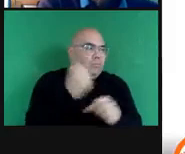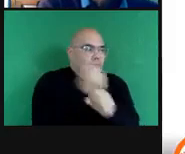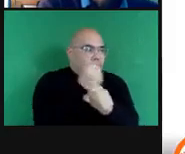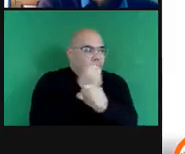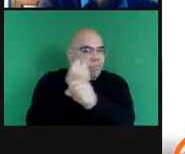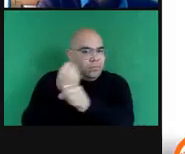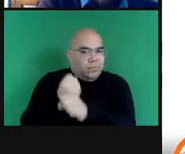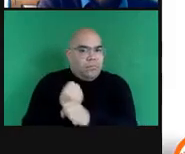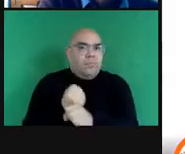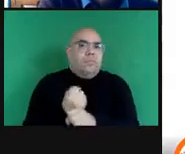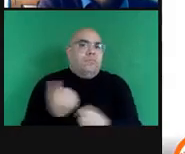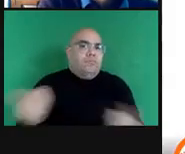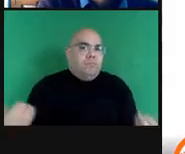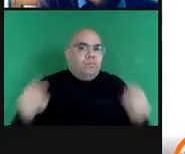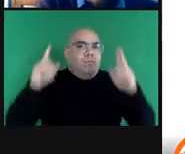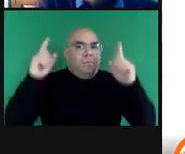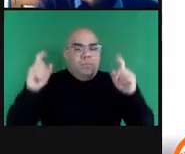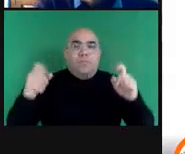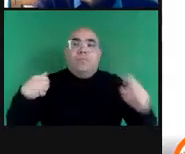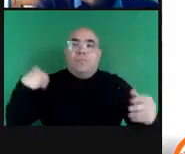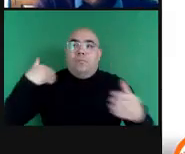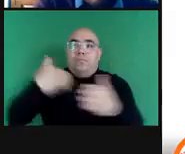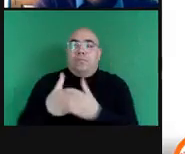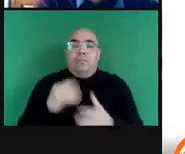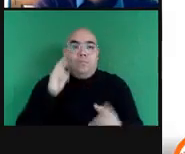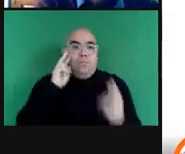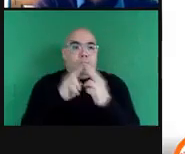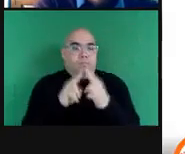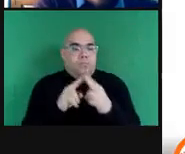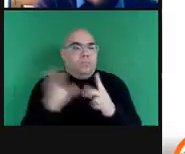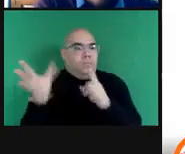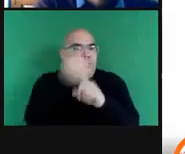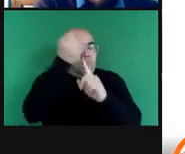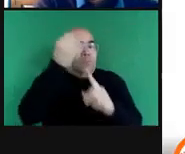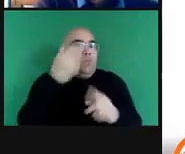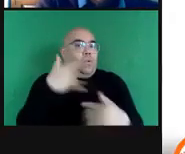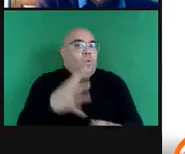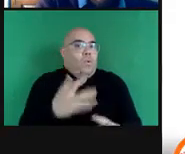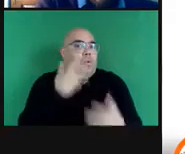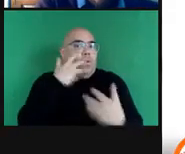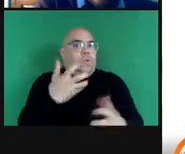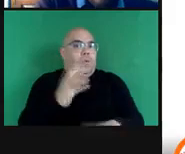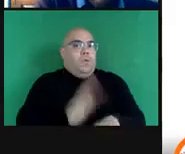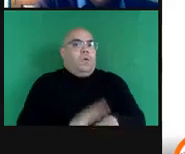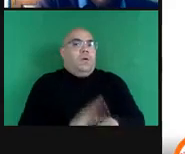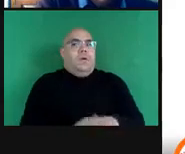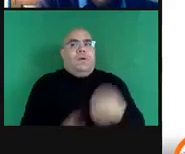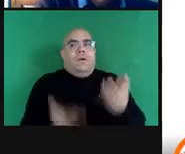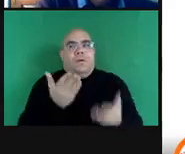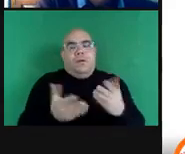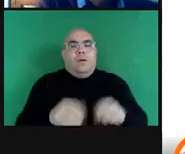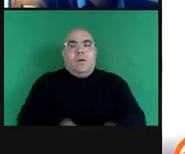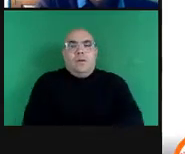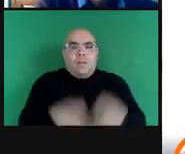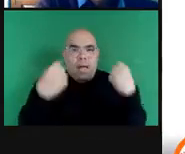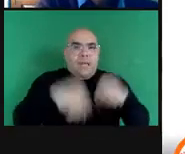público, pues nos hemos encontrado con unos casos alarmantes de daño del